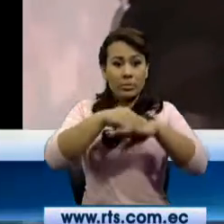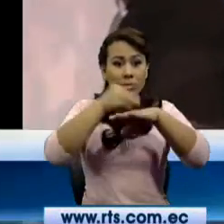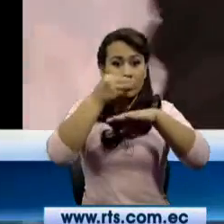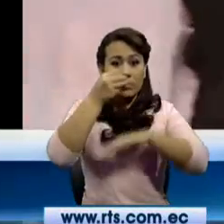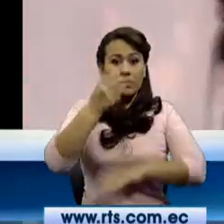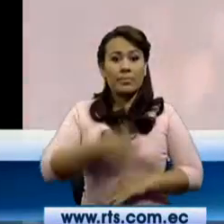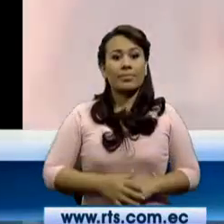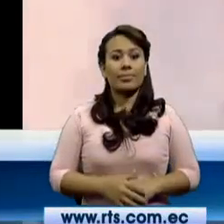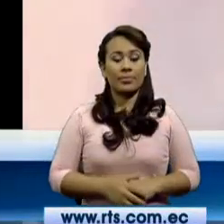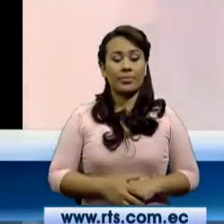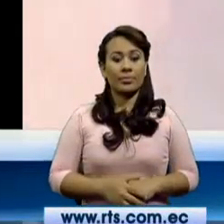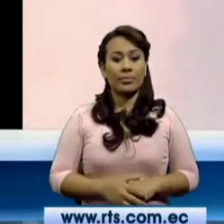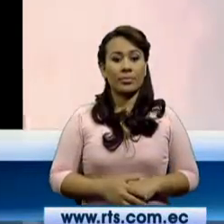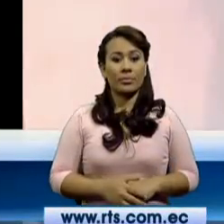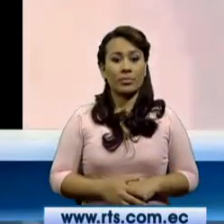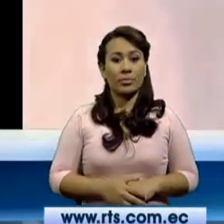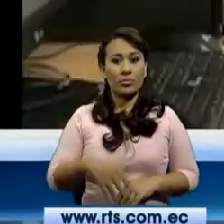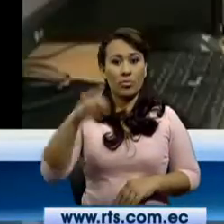puede producir